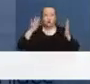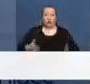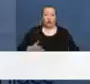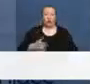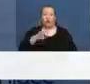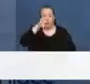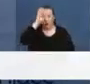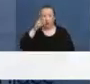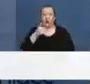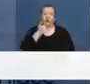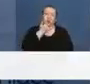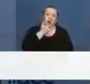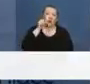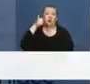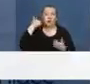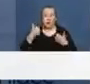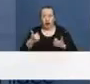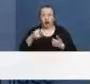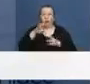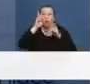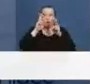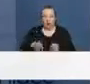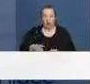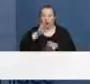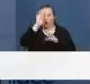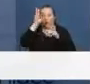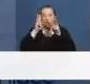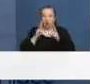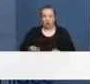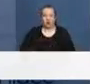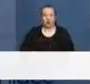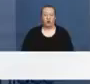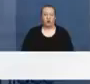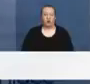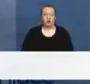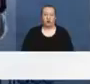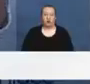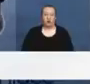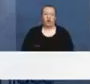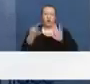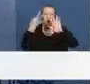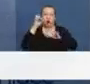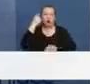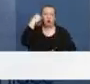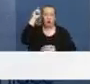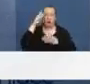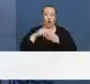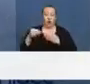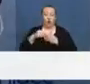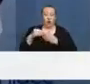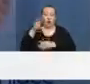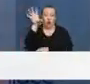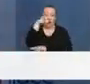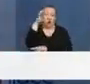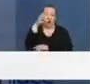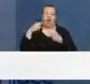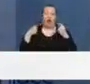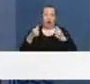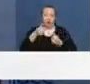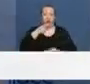palo porque nuevo que esto es carísimo costaron más de 80 millones de dólares o radares desde el gasto público pero